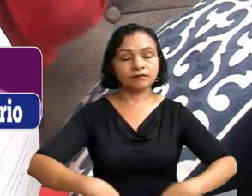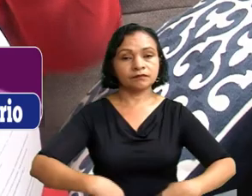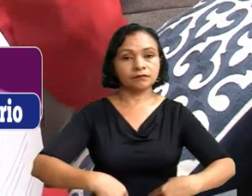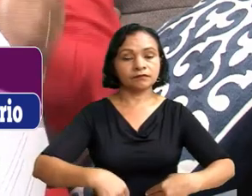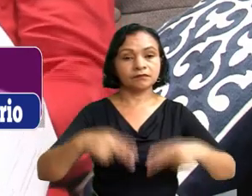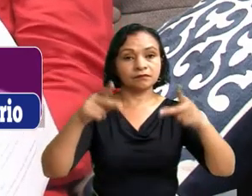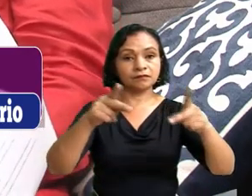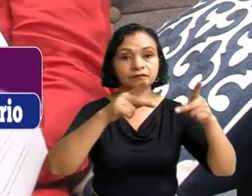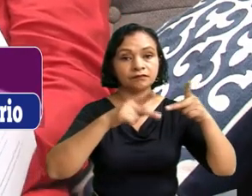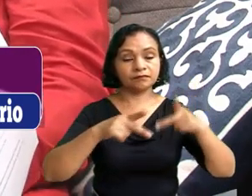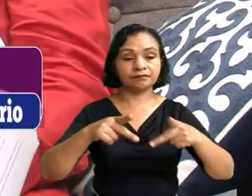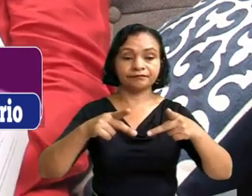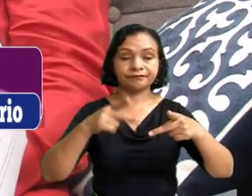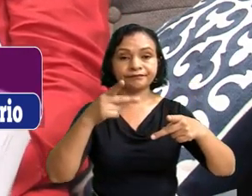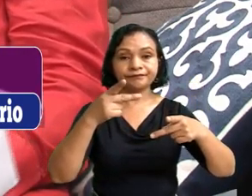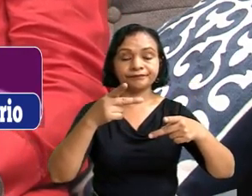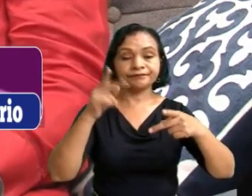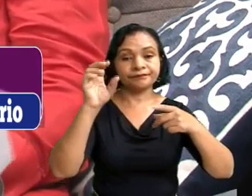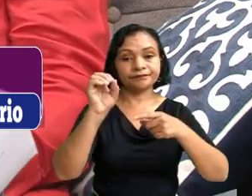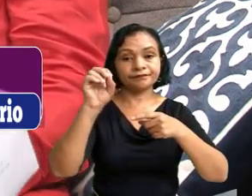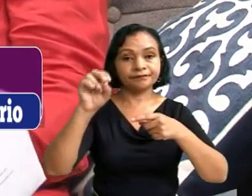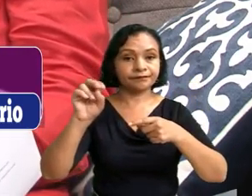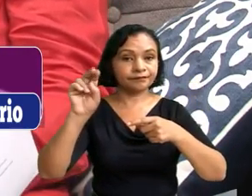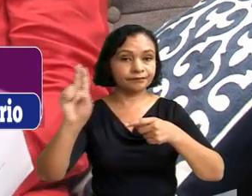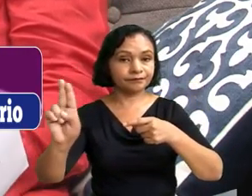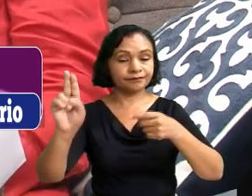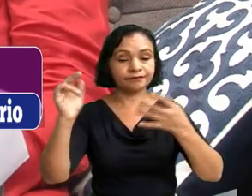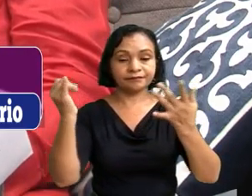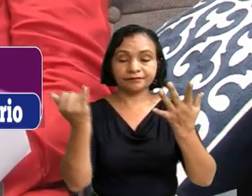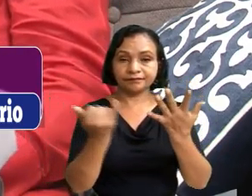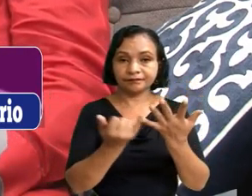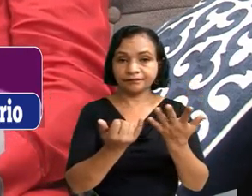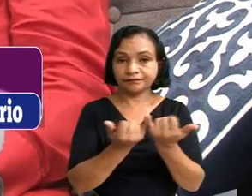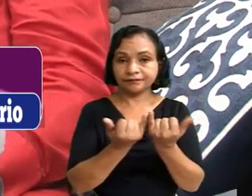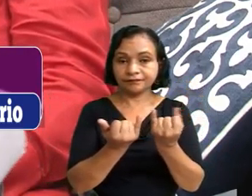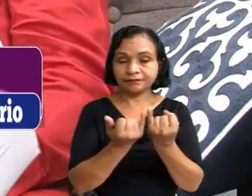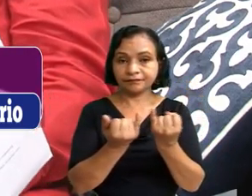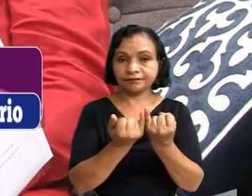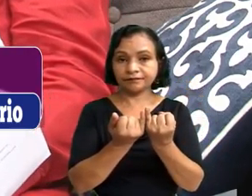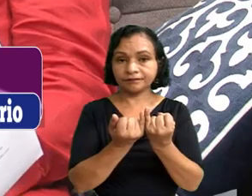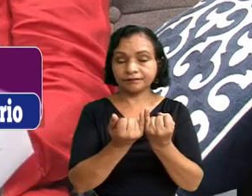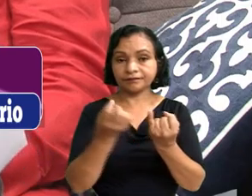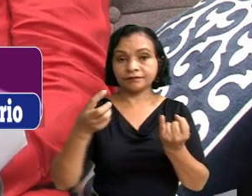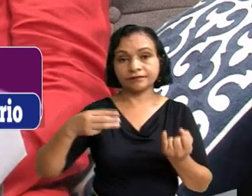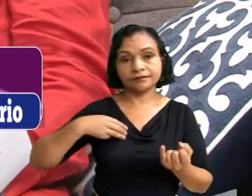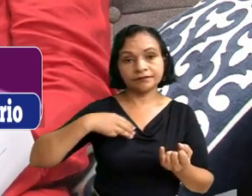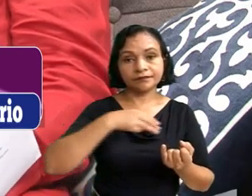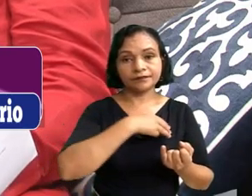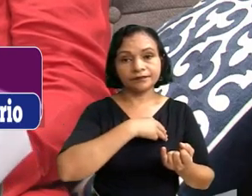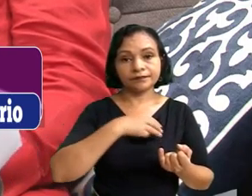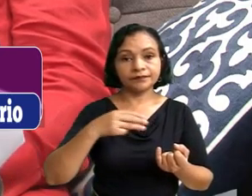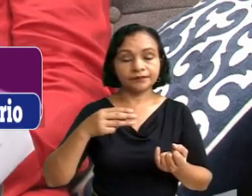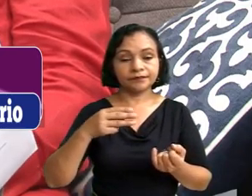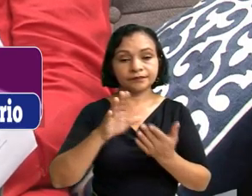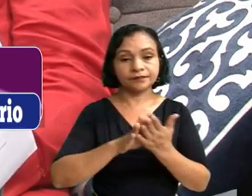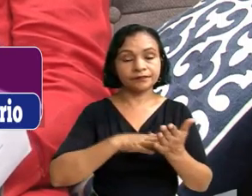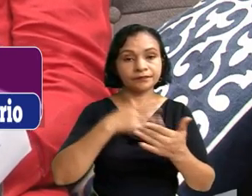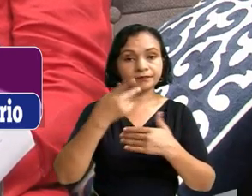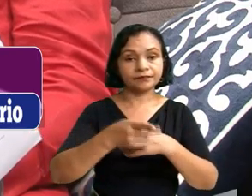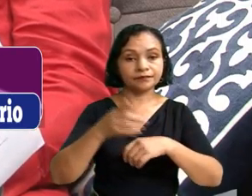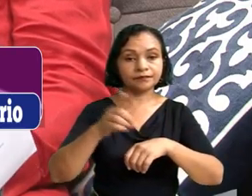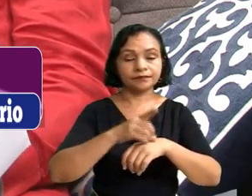internamente de naciones unidas aunque un miembro del programa de doctorado